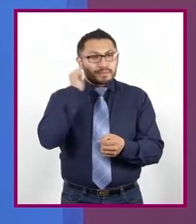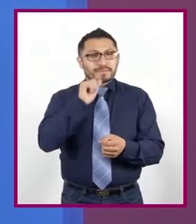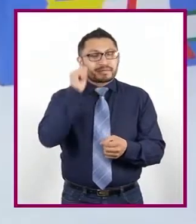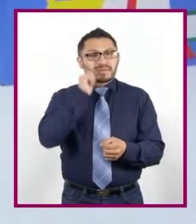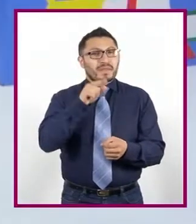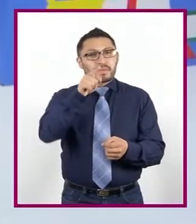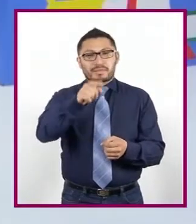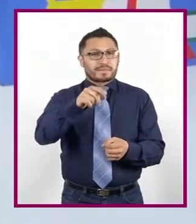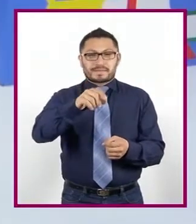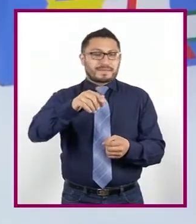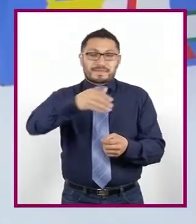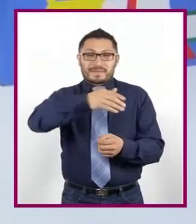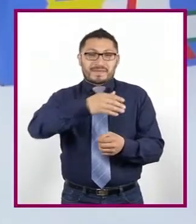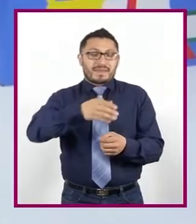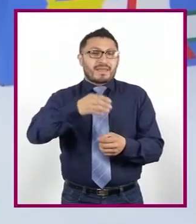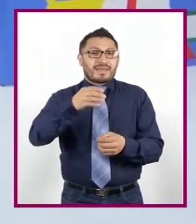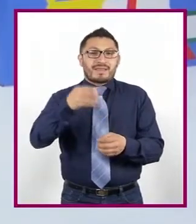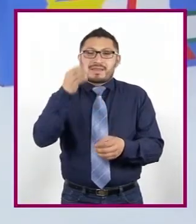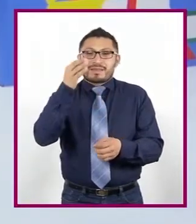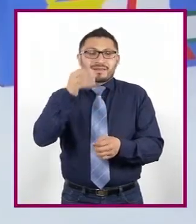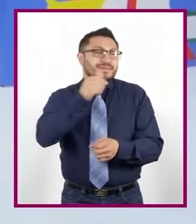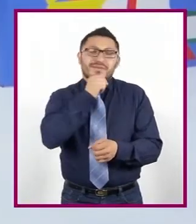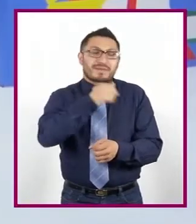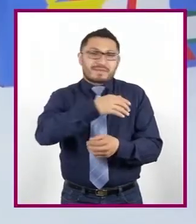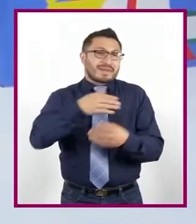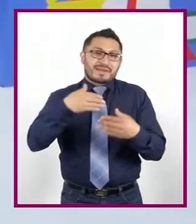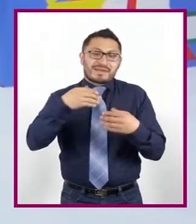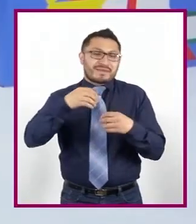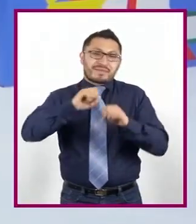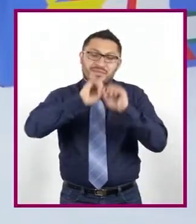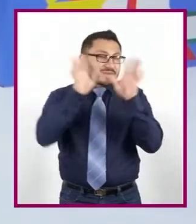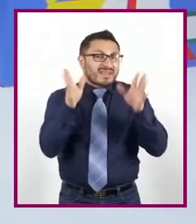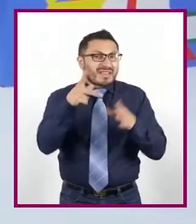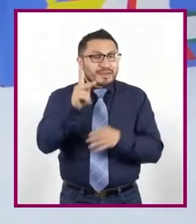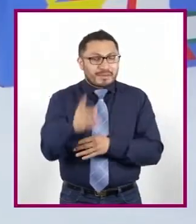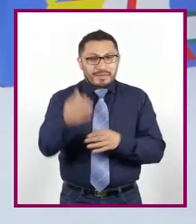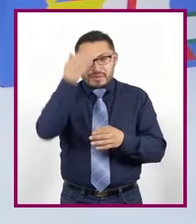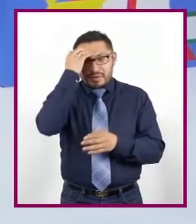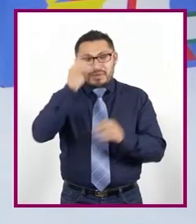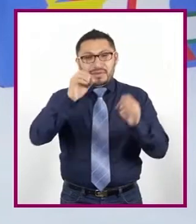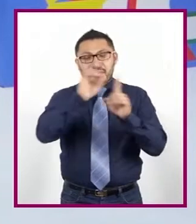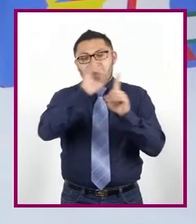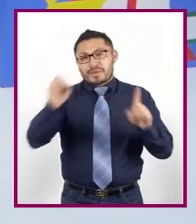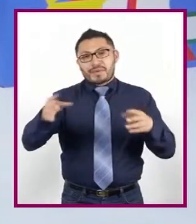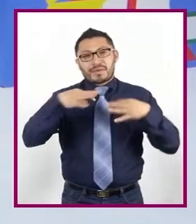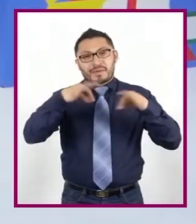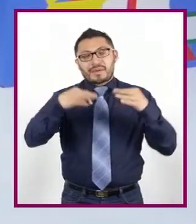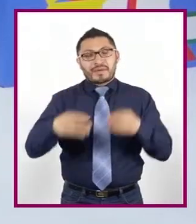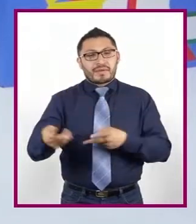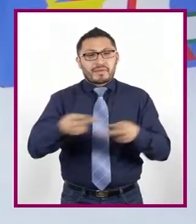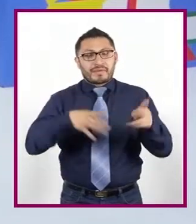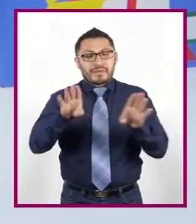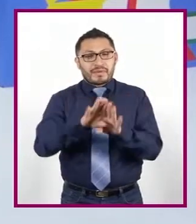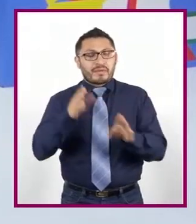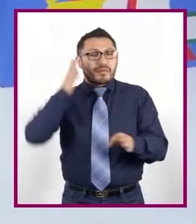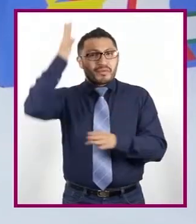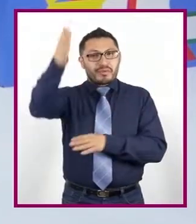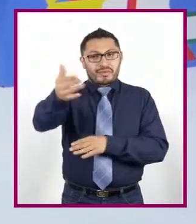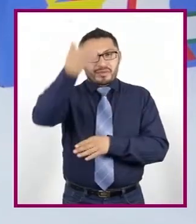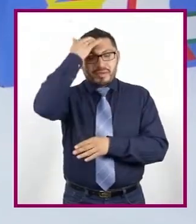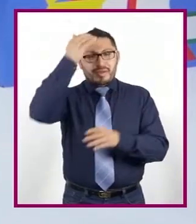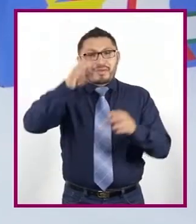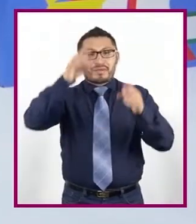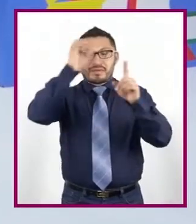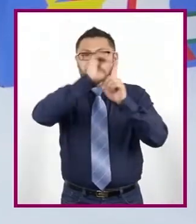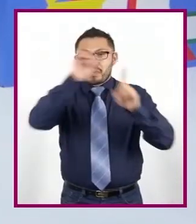que imaginan. Al conocer la estructura de los documentos, nos preparamos para en un futuro no solo saber cómo son, sino lo